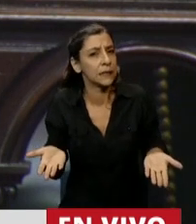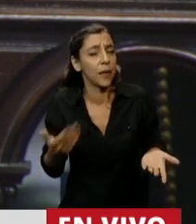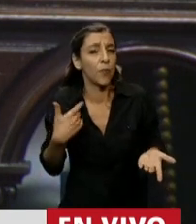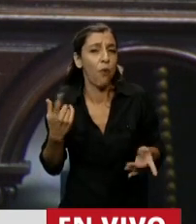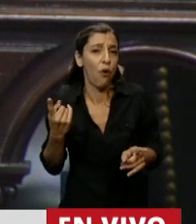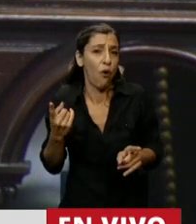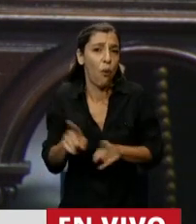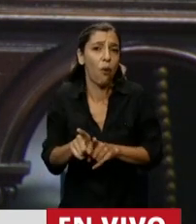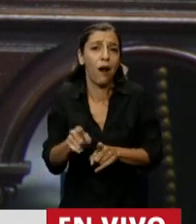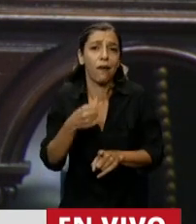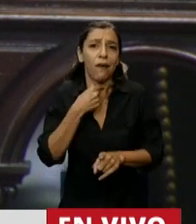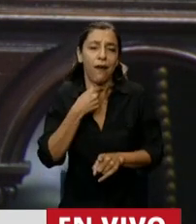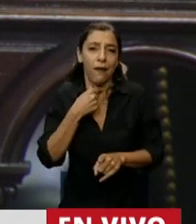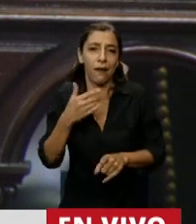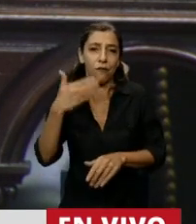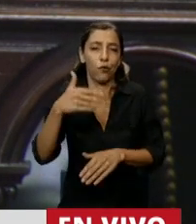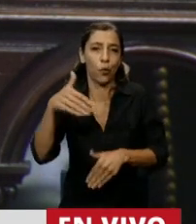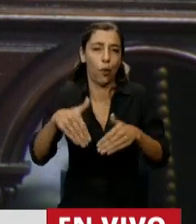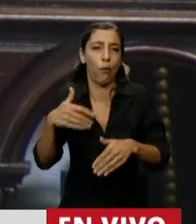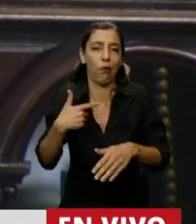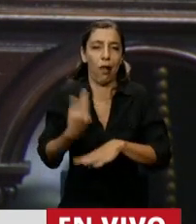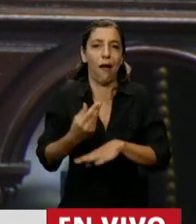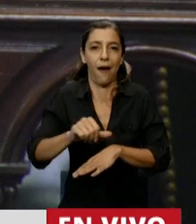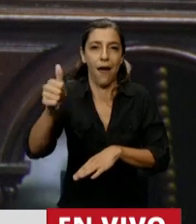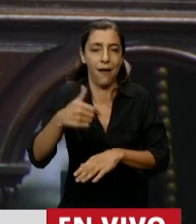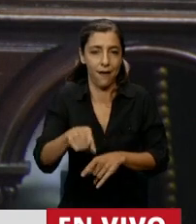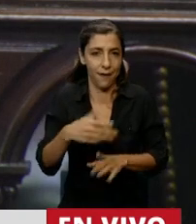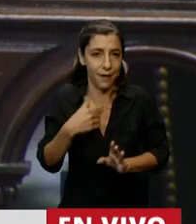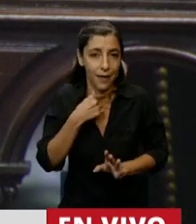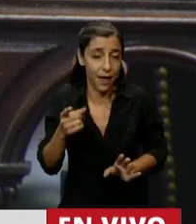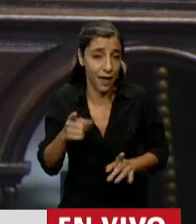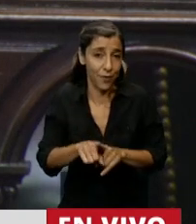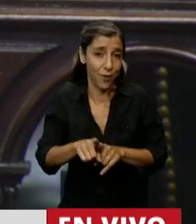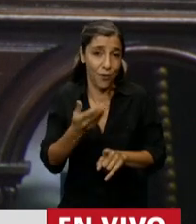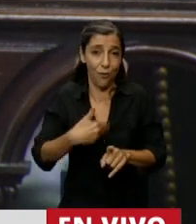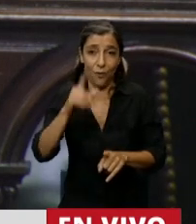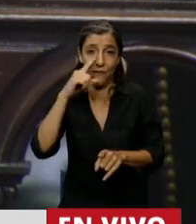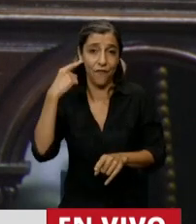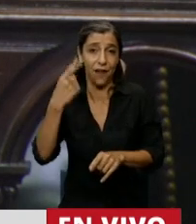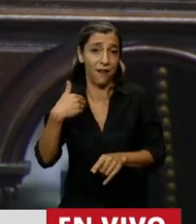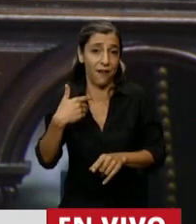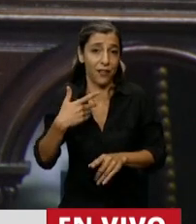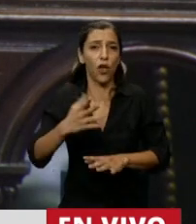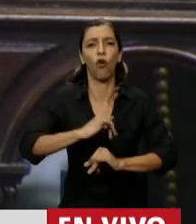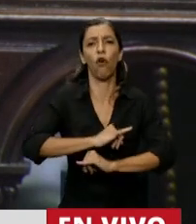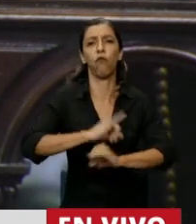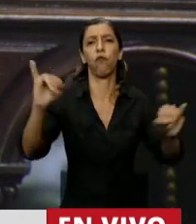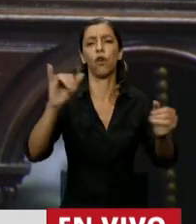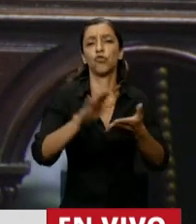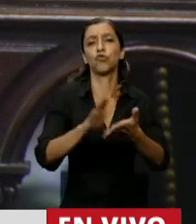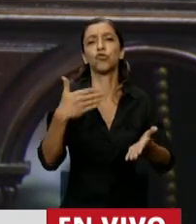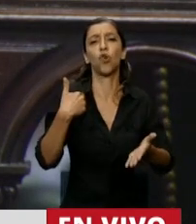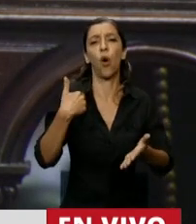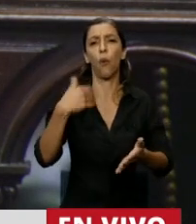de prometerle 20% de aumento y luego prácticamente congelarle su haber